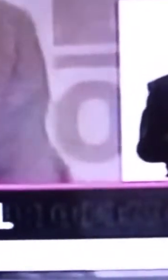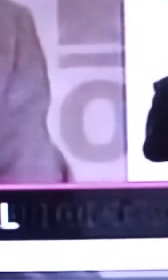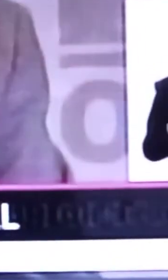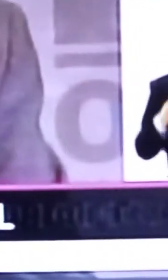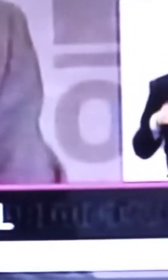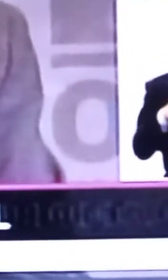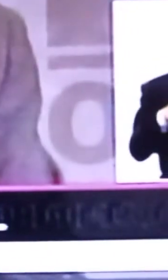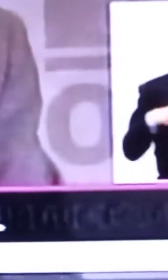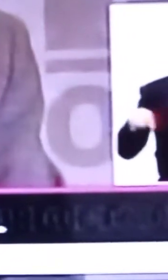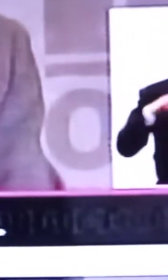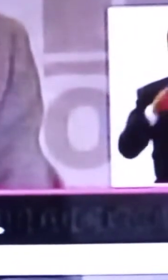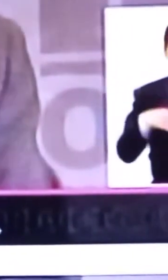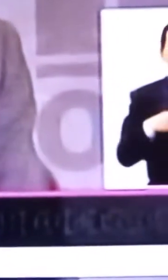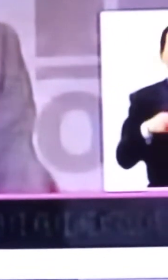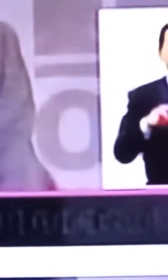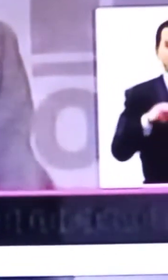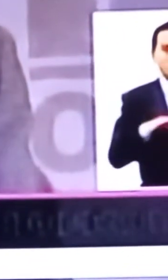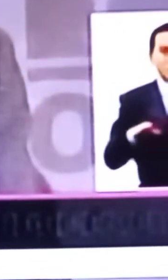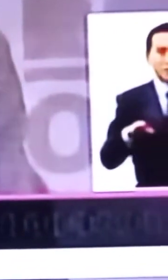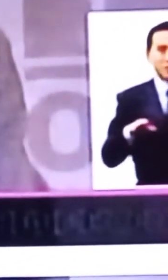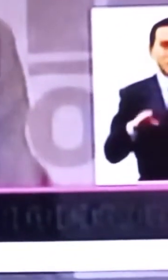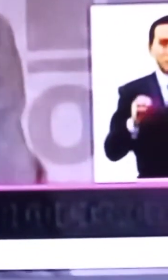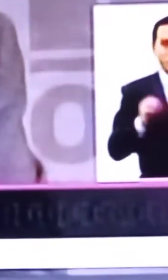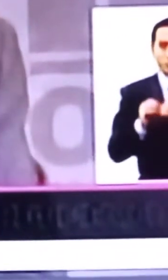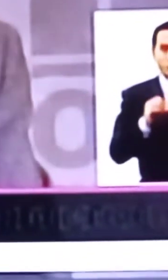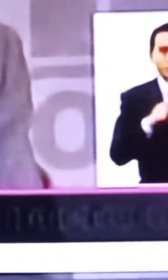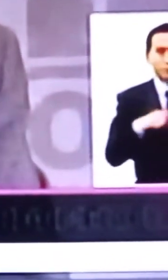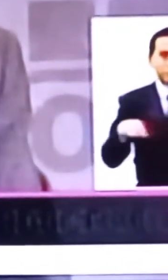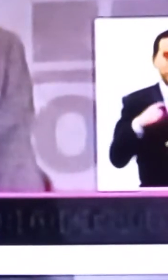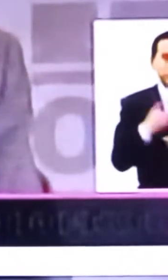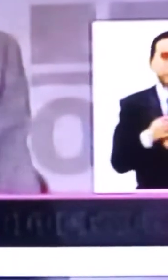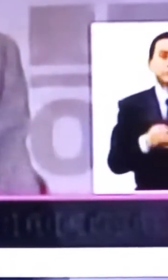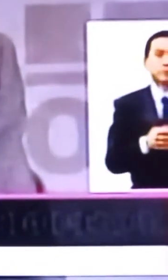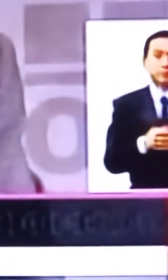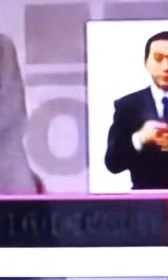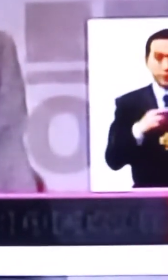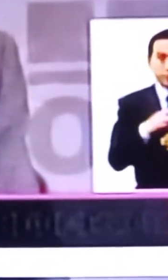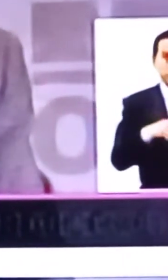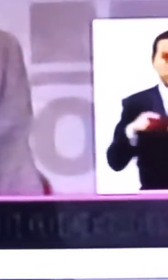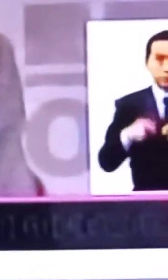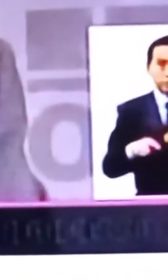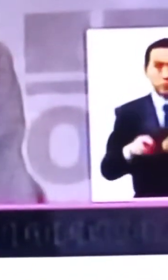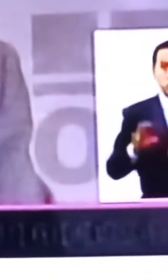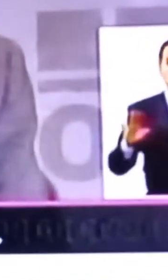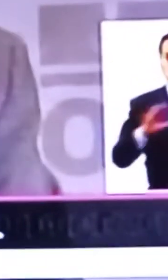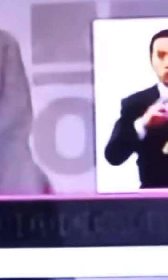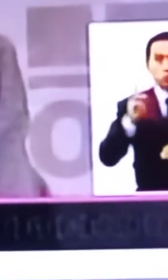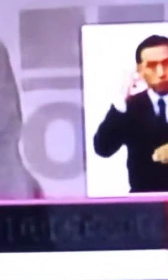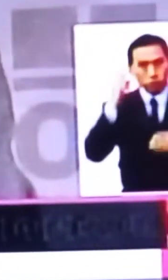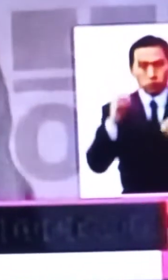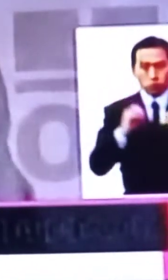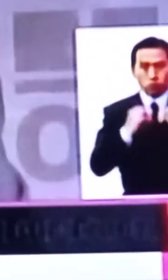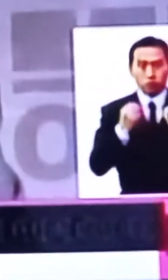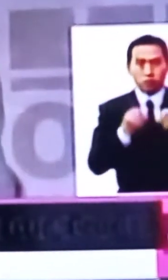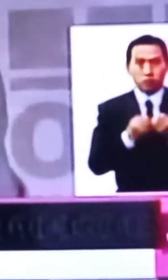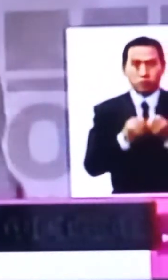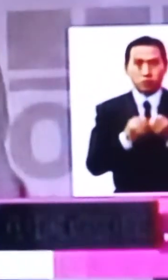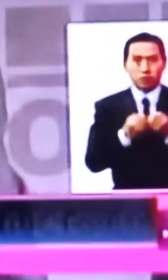en todas las mesas escrutadas, y que los resultados de las organizaciones políticas hasta